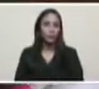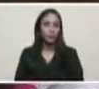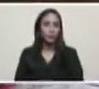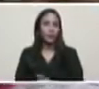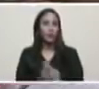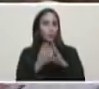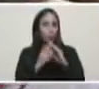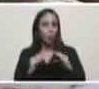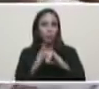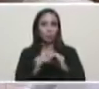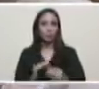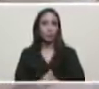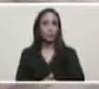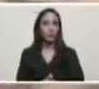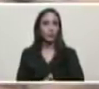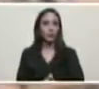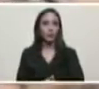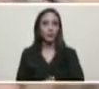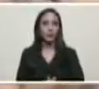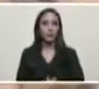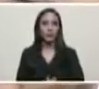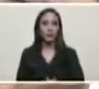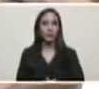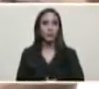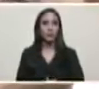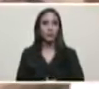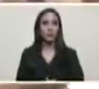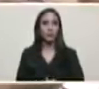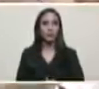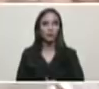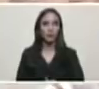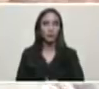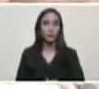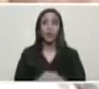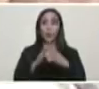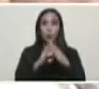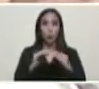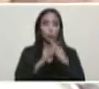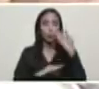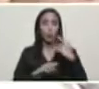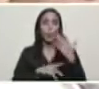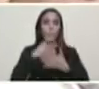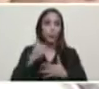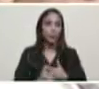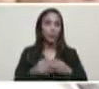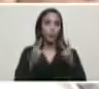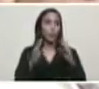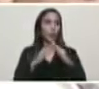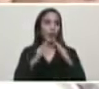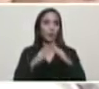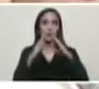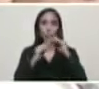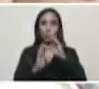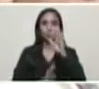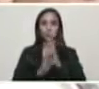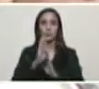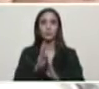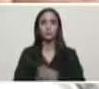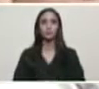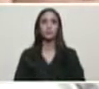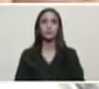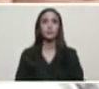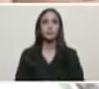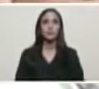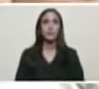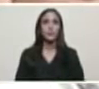buena ejecución y mantenimiento de proyectos de vivienda ejemplo de ello mi